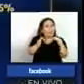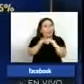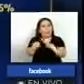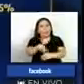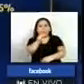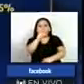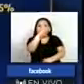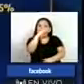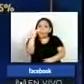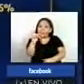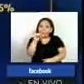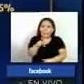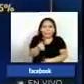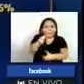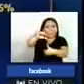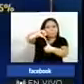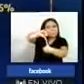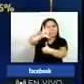de la región.